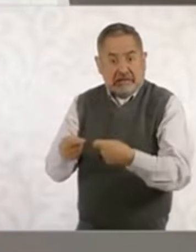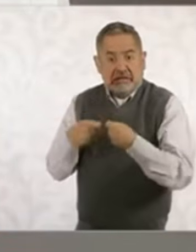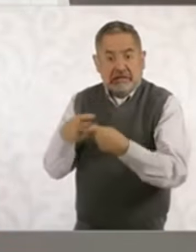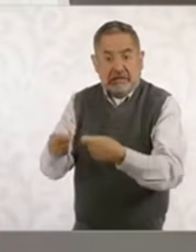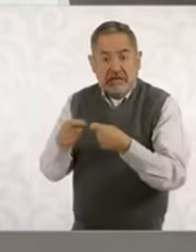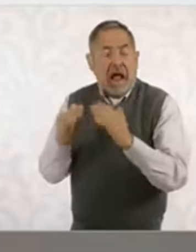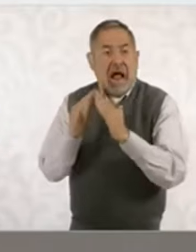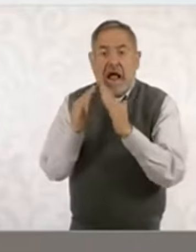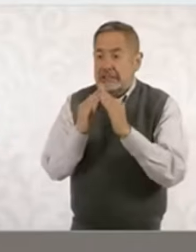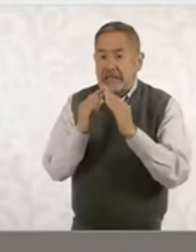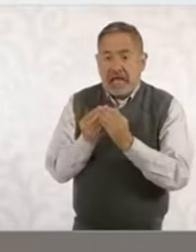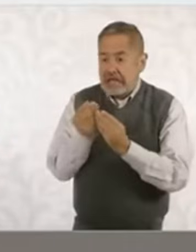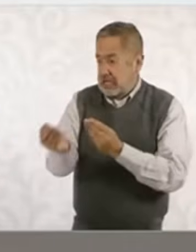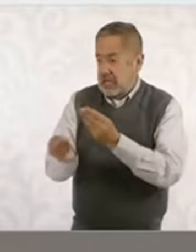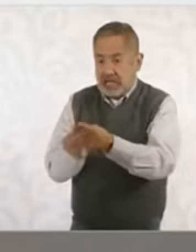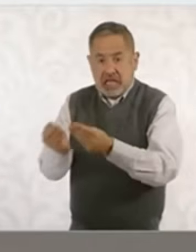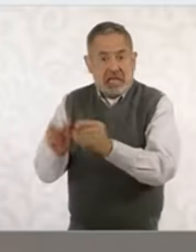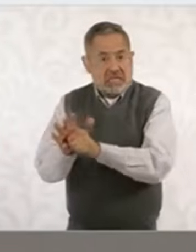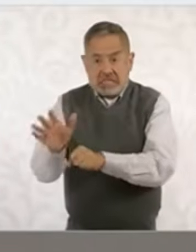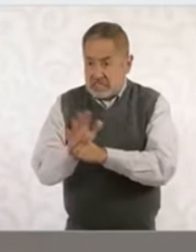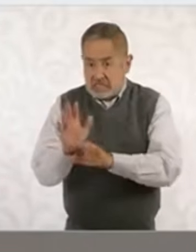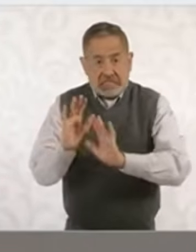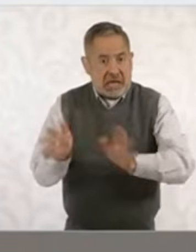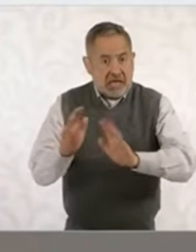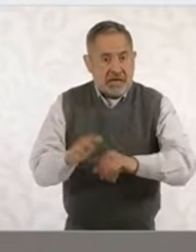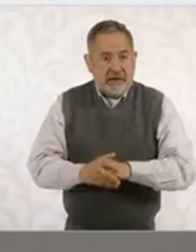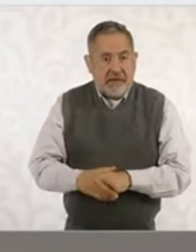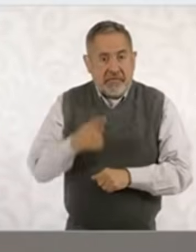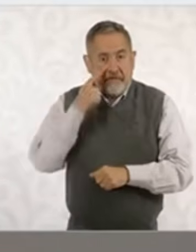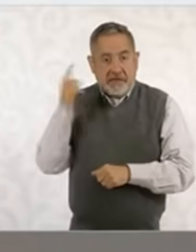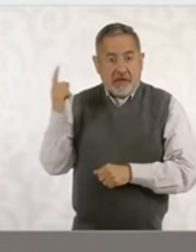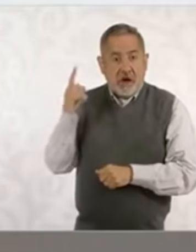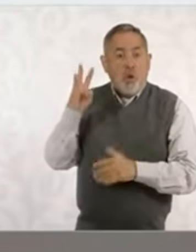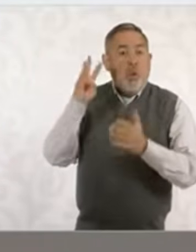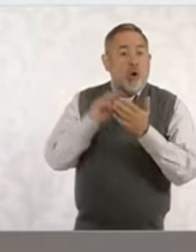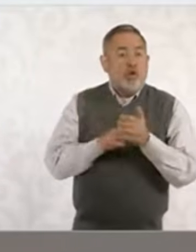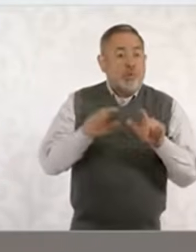estados. De estas 4,700 viviendas que se han entregado,